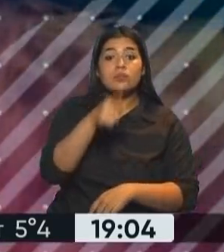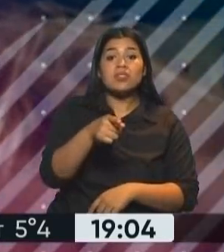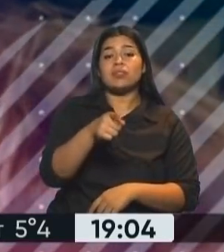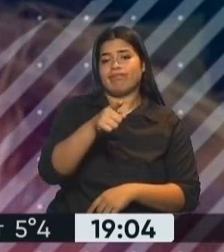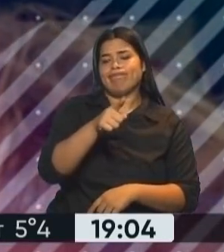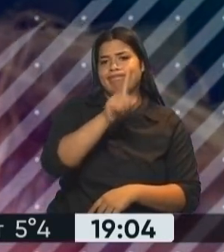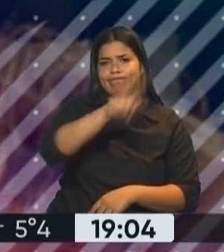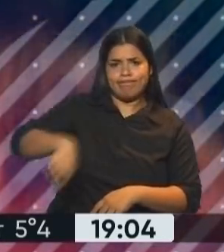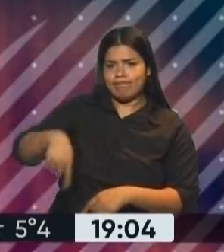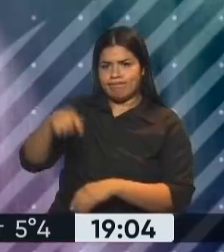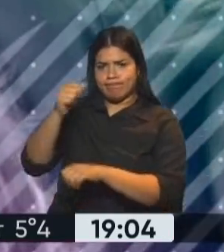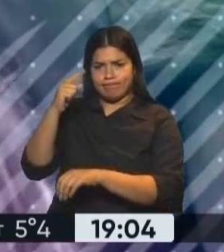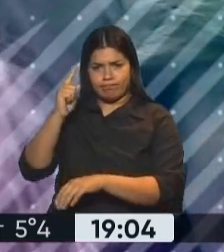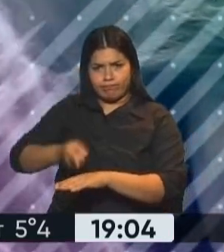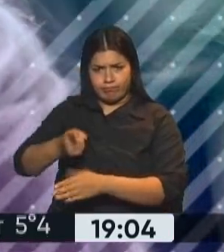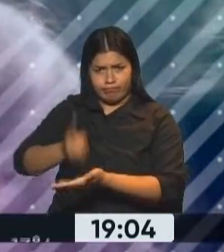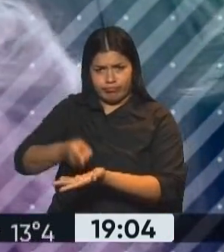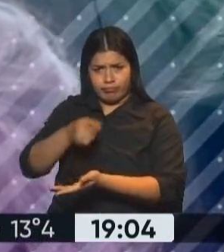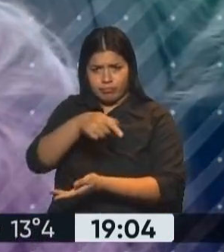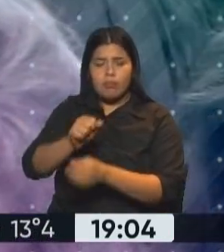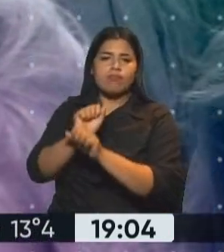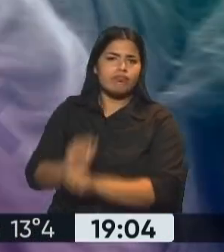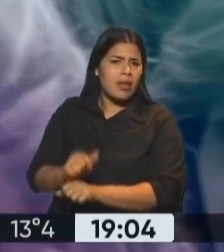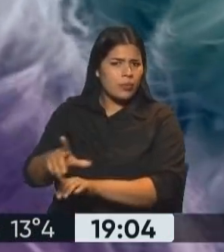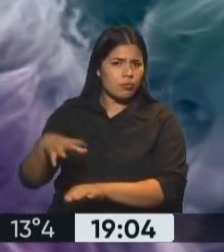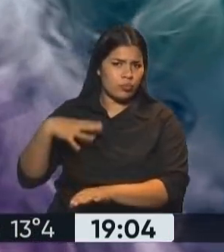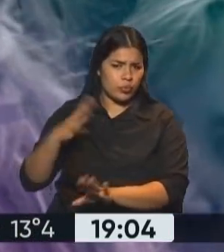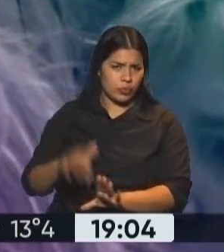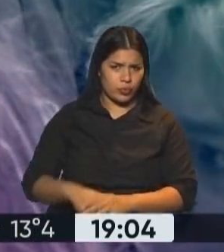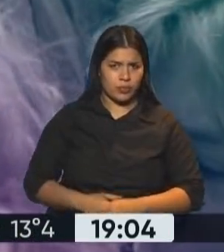procesamiento, también se ordene su prisión preventiva.